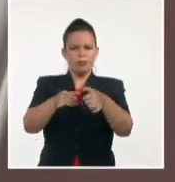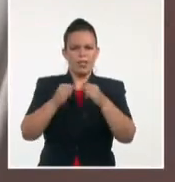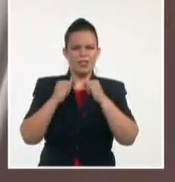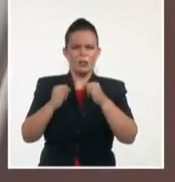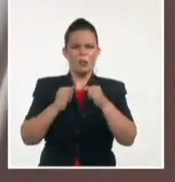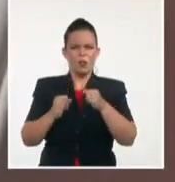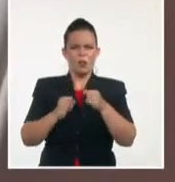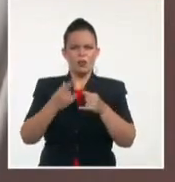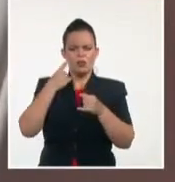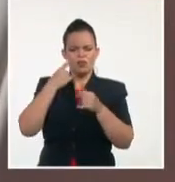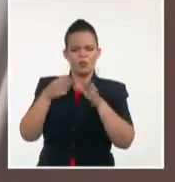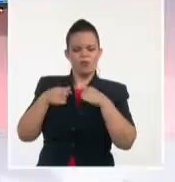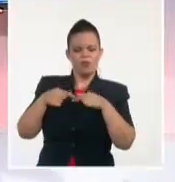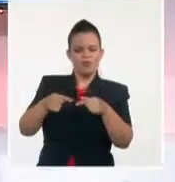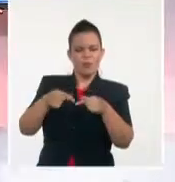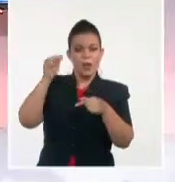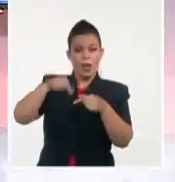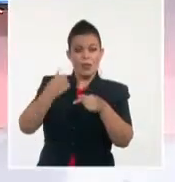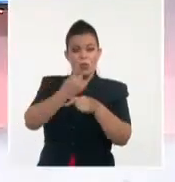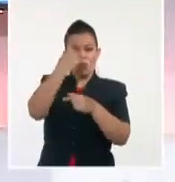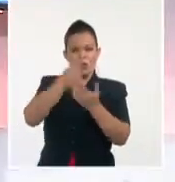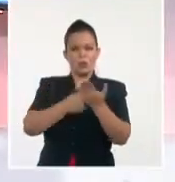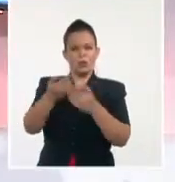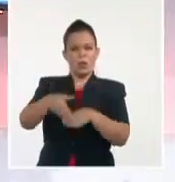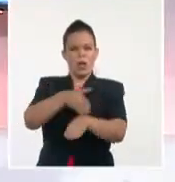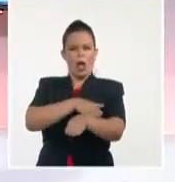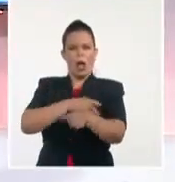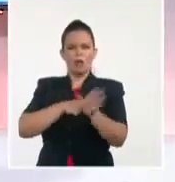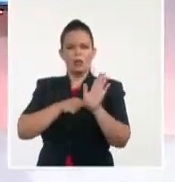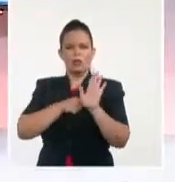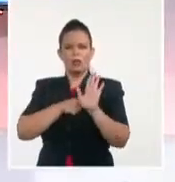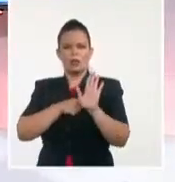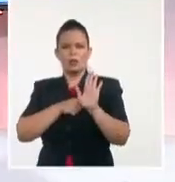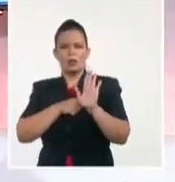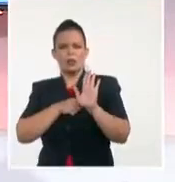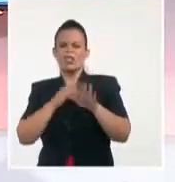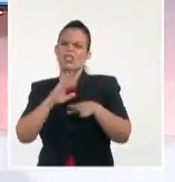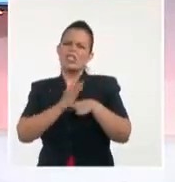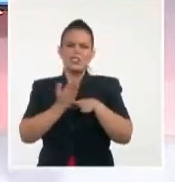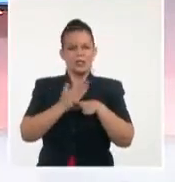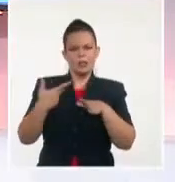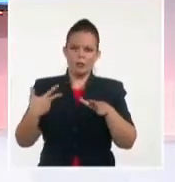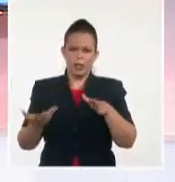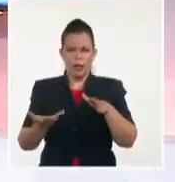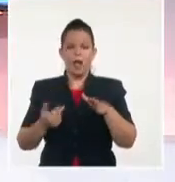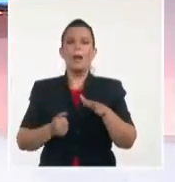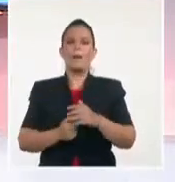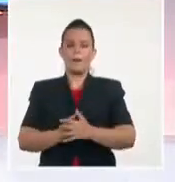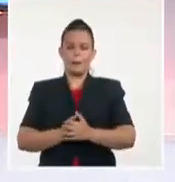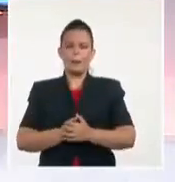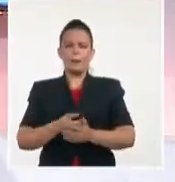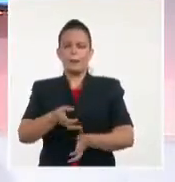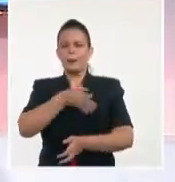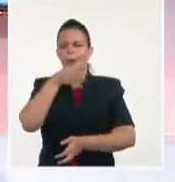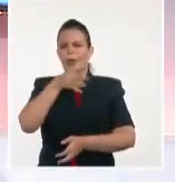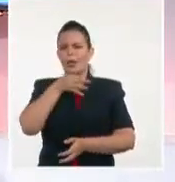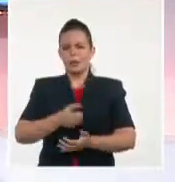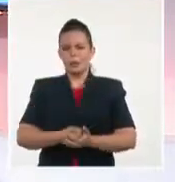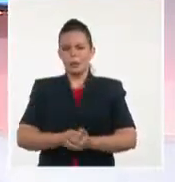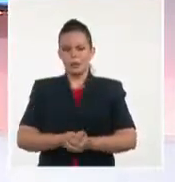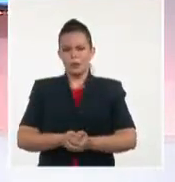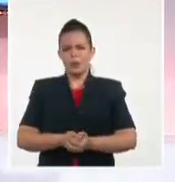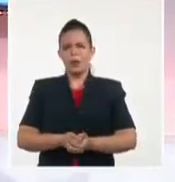sea, anuncia que va a ser activo entonces. Eso quiere decir algo. Eso quiere decir la actividad que puede haber en el